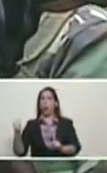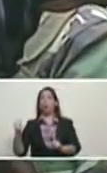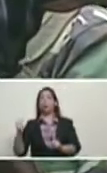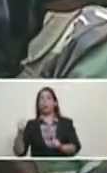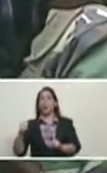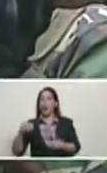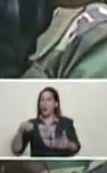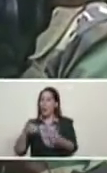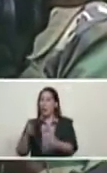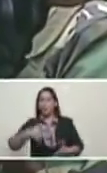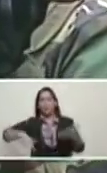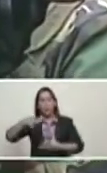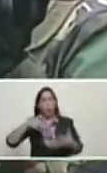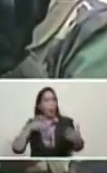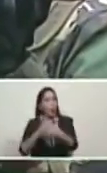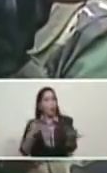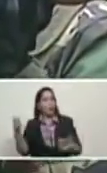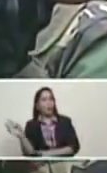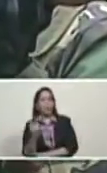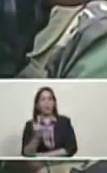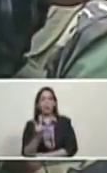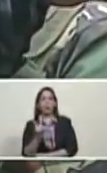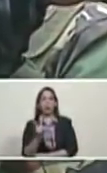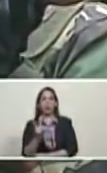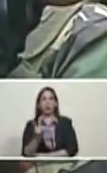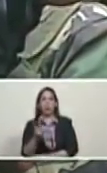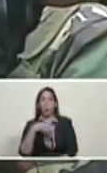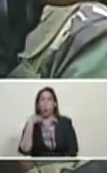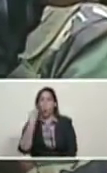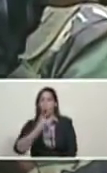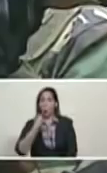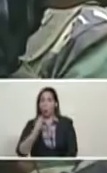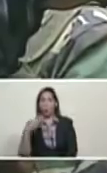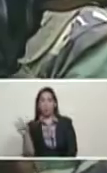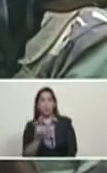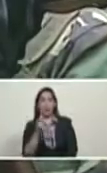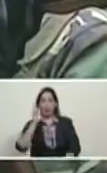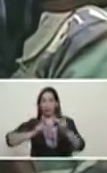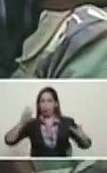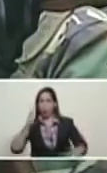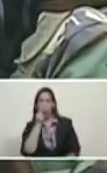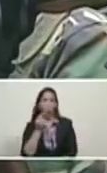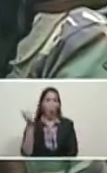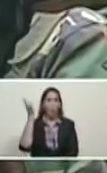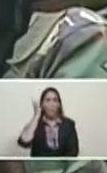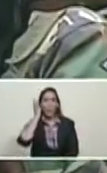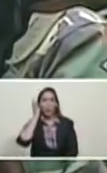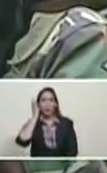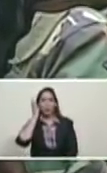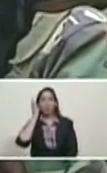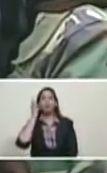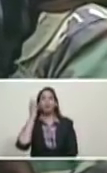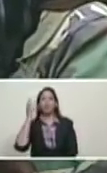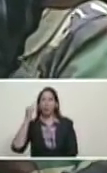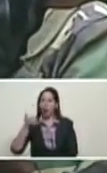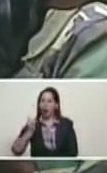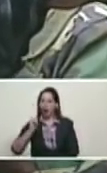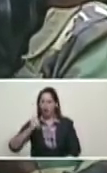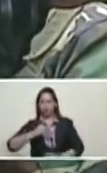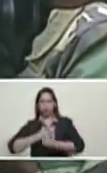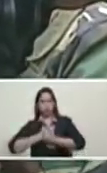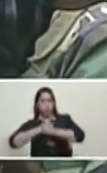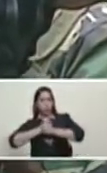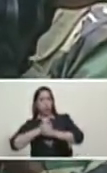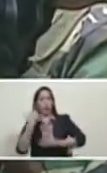la estabilidad de la República. Jóvenes venezolanos y venezolanas que tienen en su pecho ardiendo